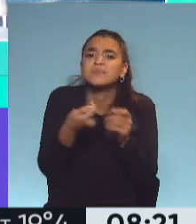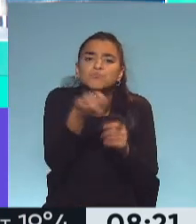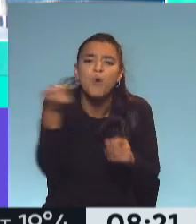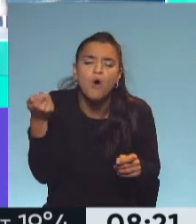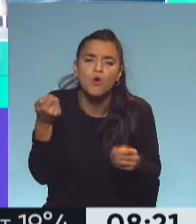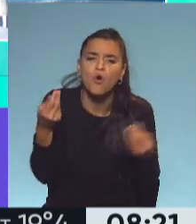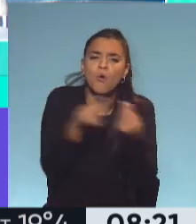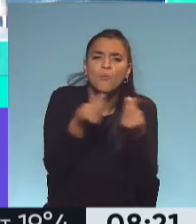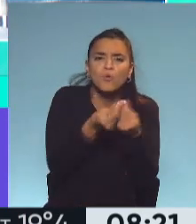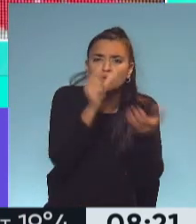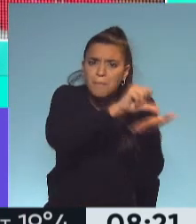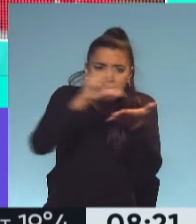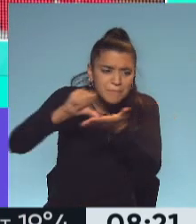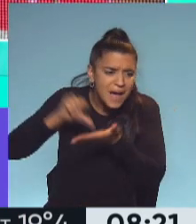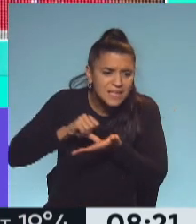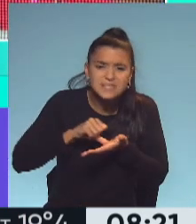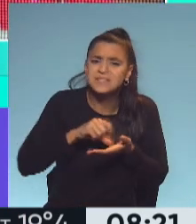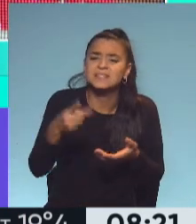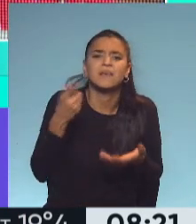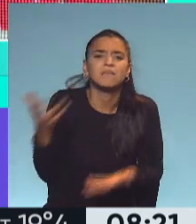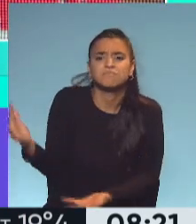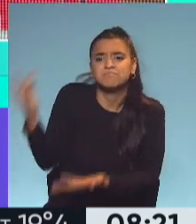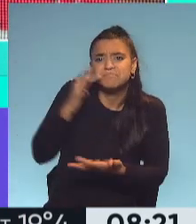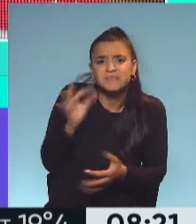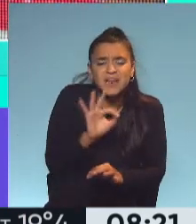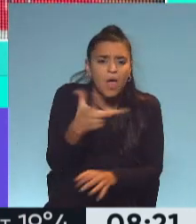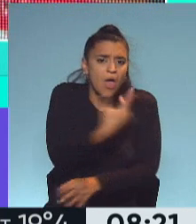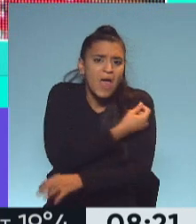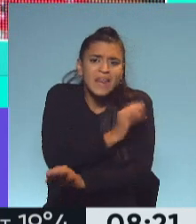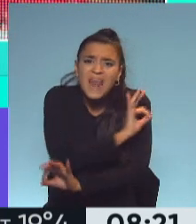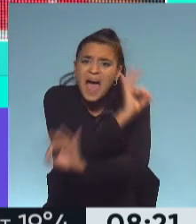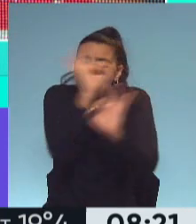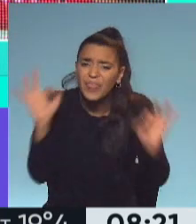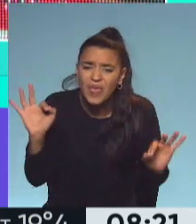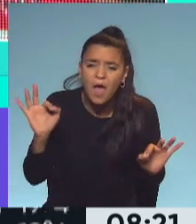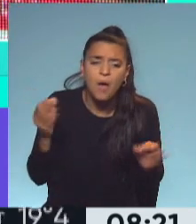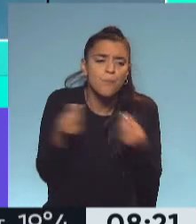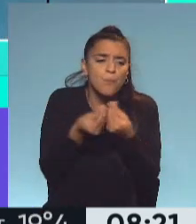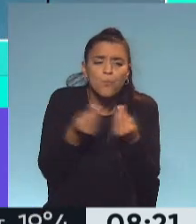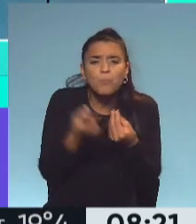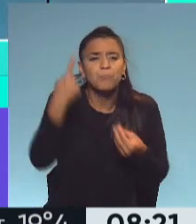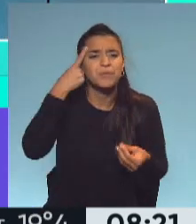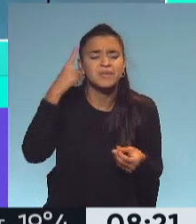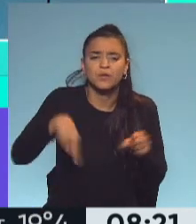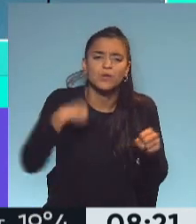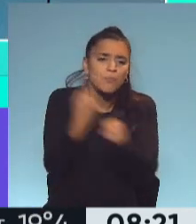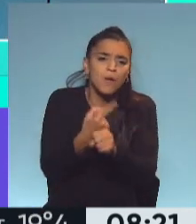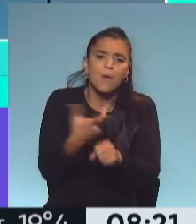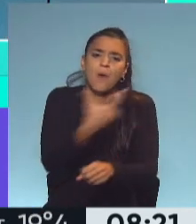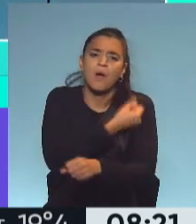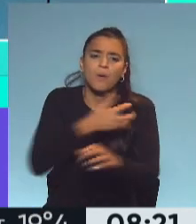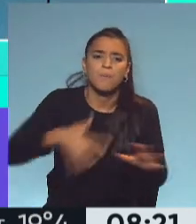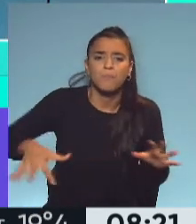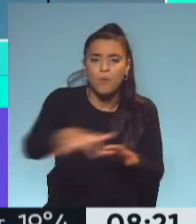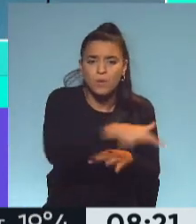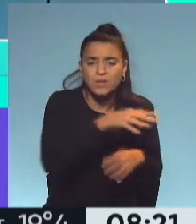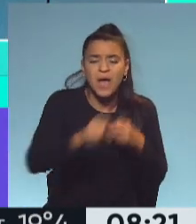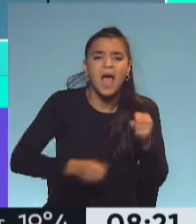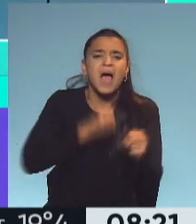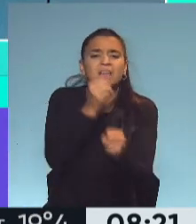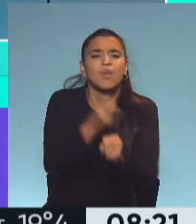muchos países que todavía no hayan recibido ni una sola dosis y que muchos incluso se piensan que no van a poder empezar a vacunar a su población hasta